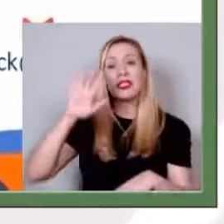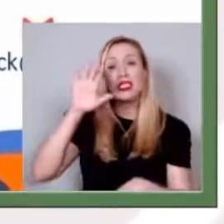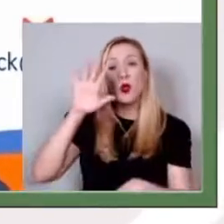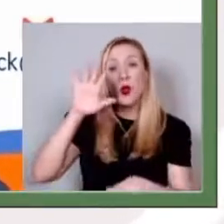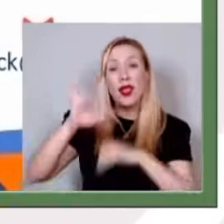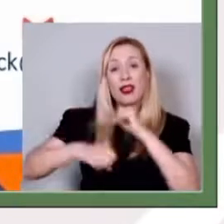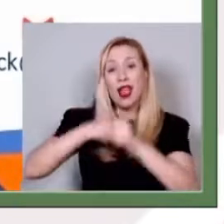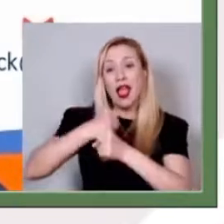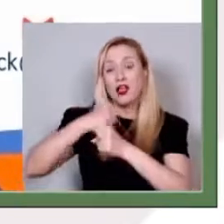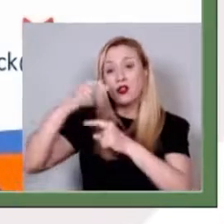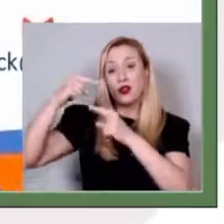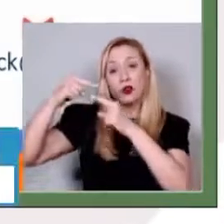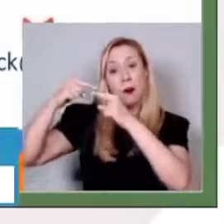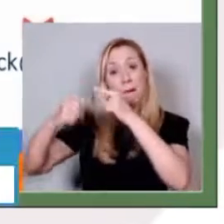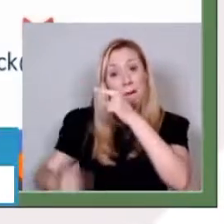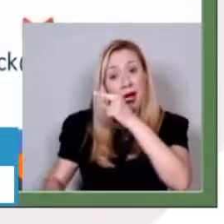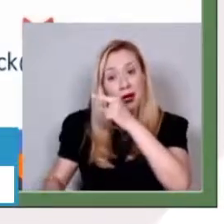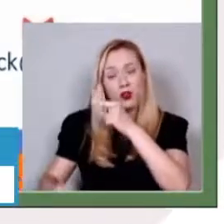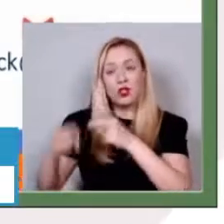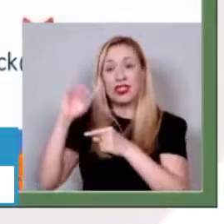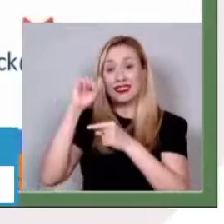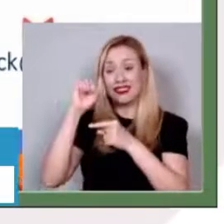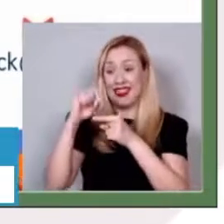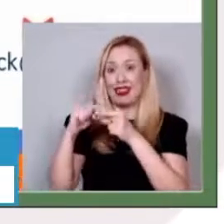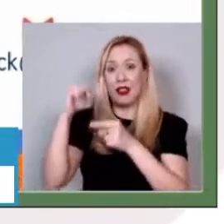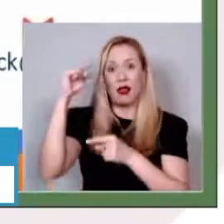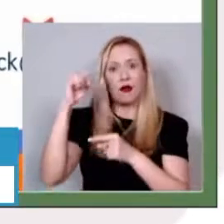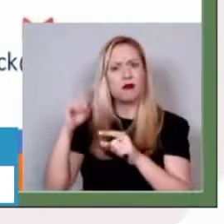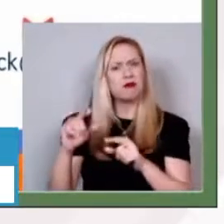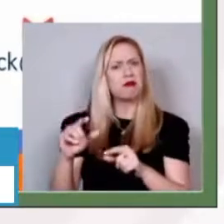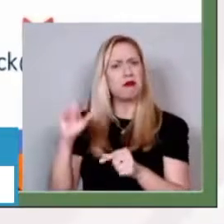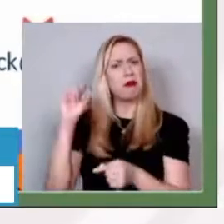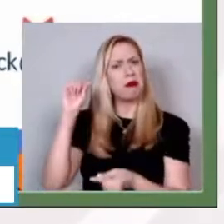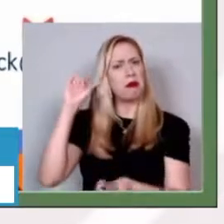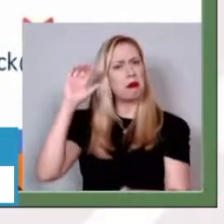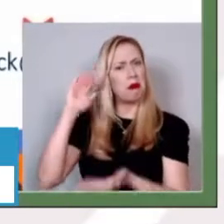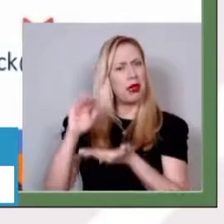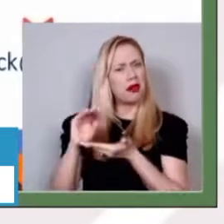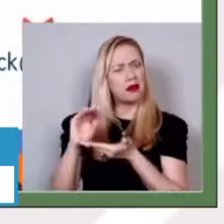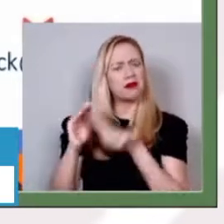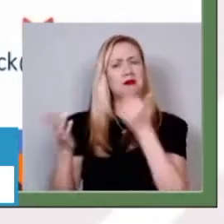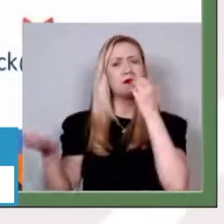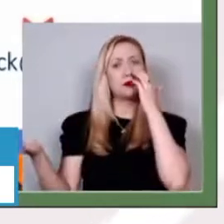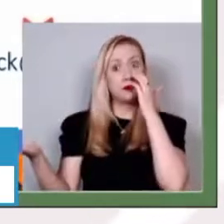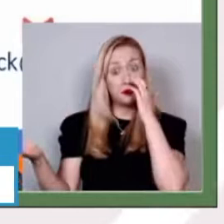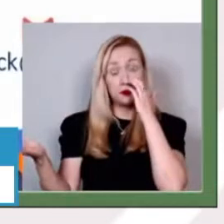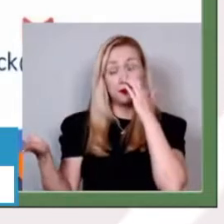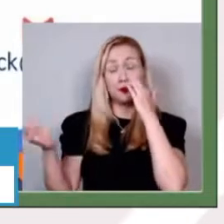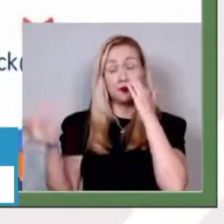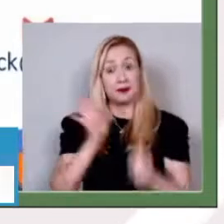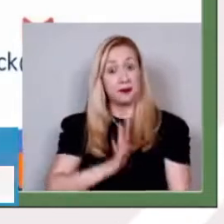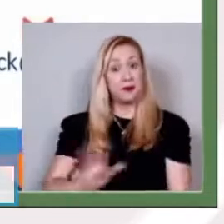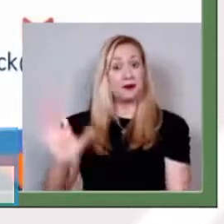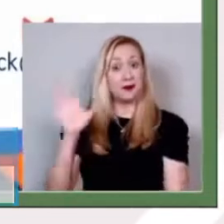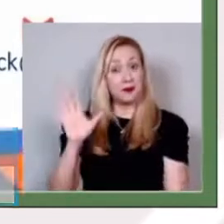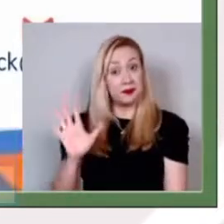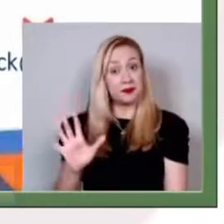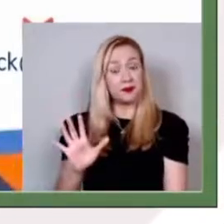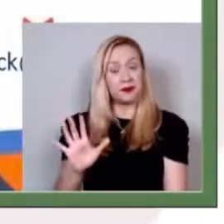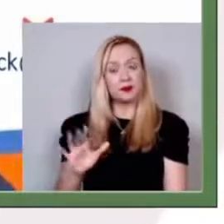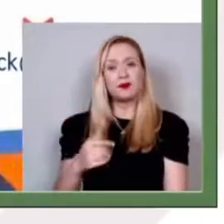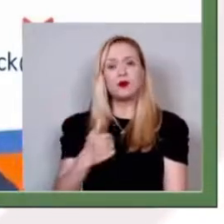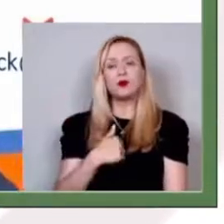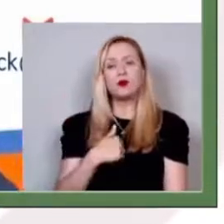años que mayores de 60. Y eso es algo digno de alabar. Eh, a donde puedo dirigir